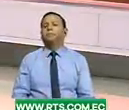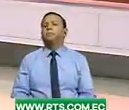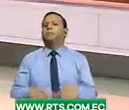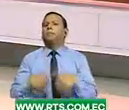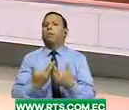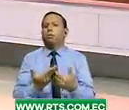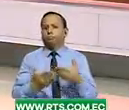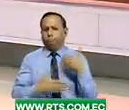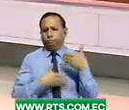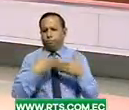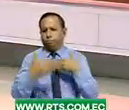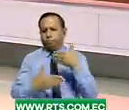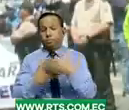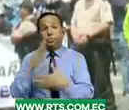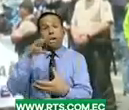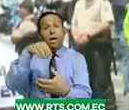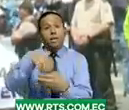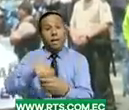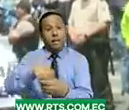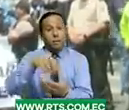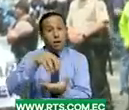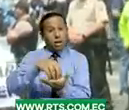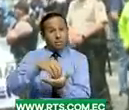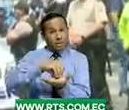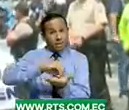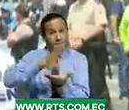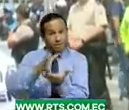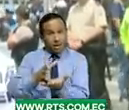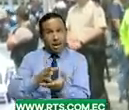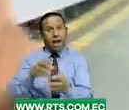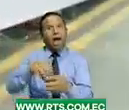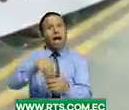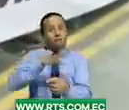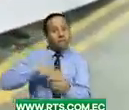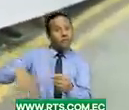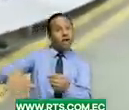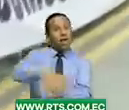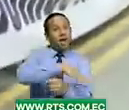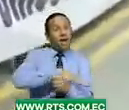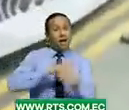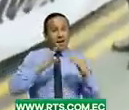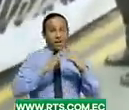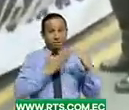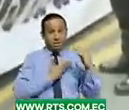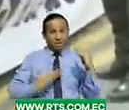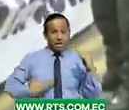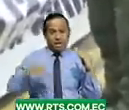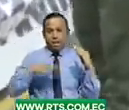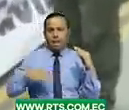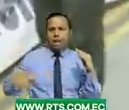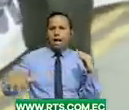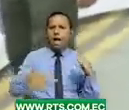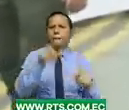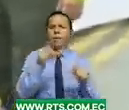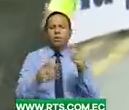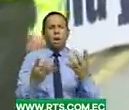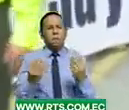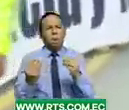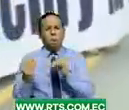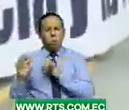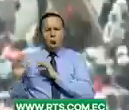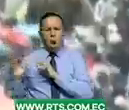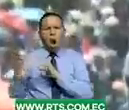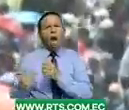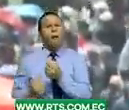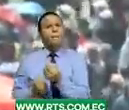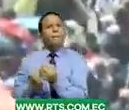se desarrolló al interior de la Asamblea Nacional, en los exteriores del Palacio Legislativo, cientos de simpatizantes del gobierno